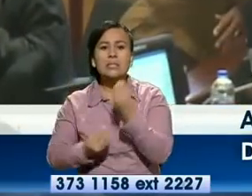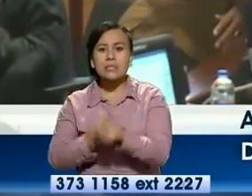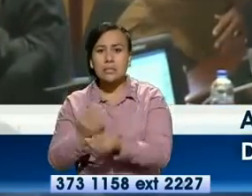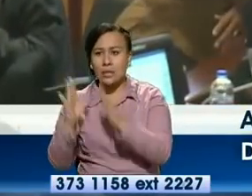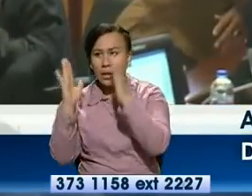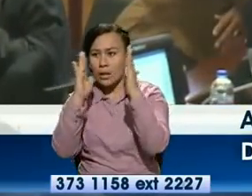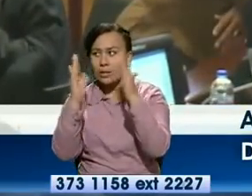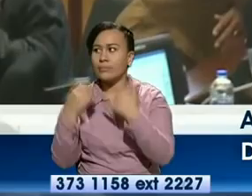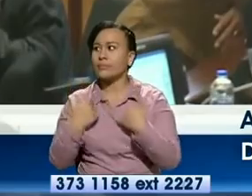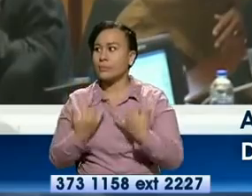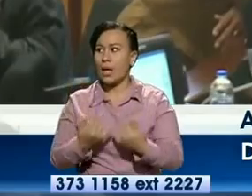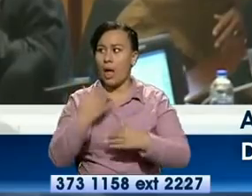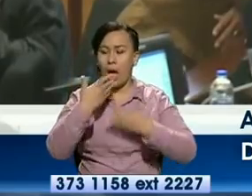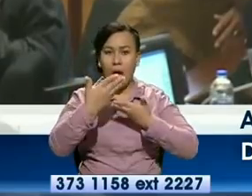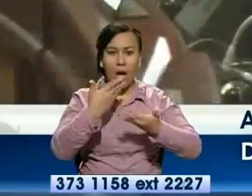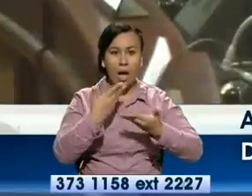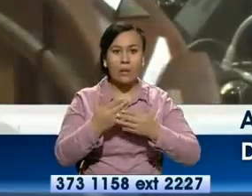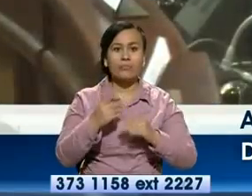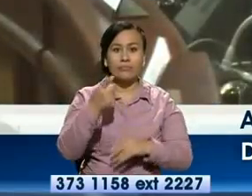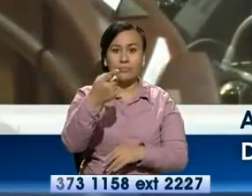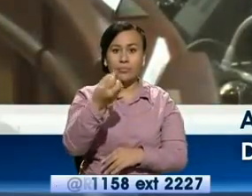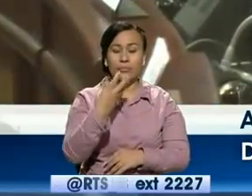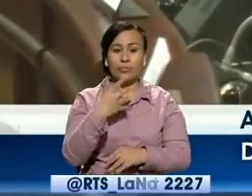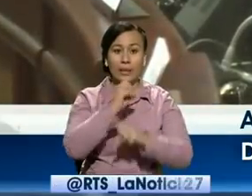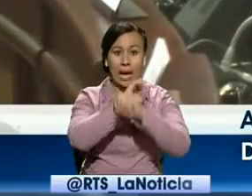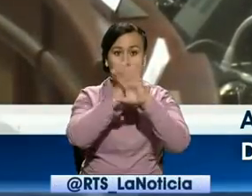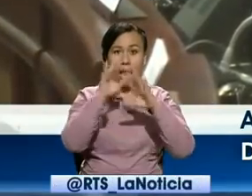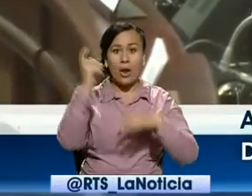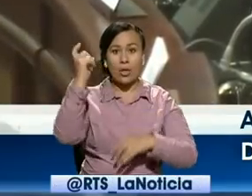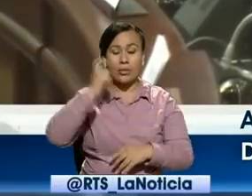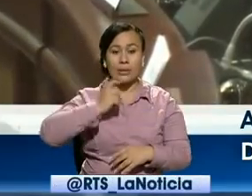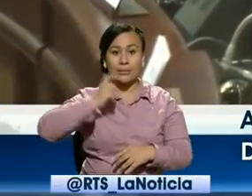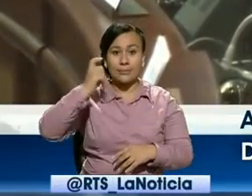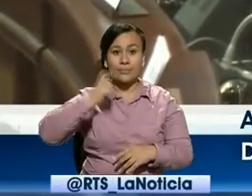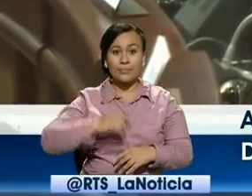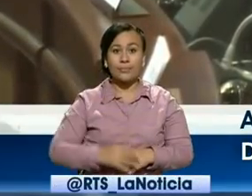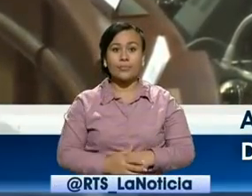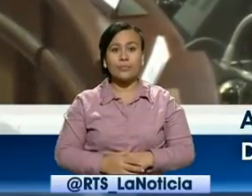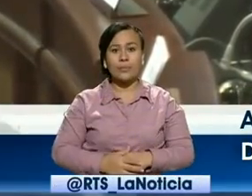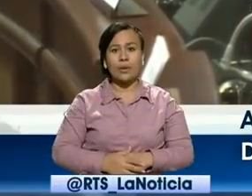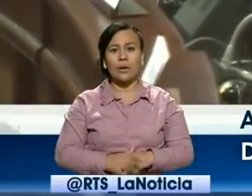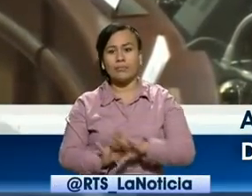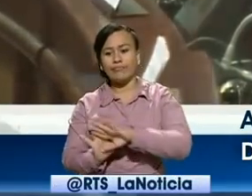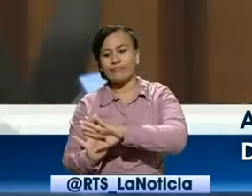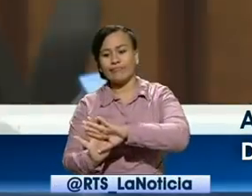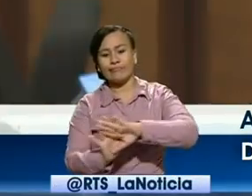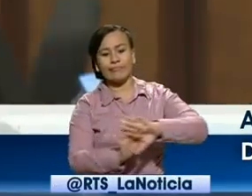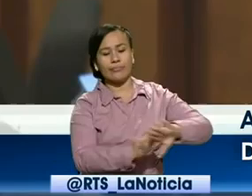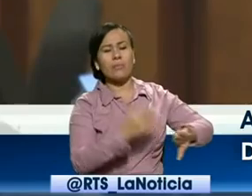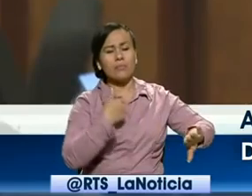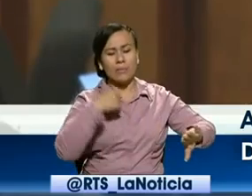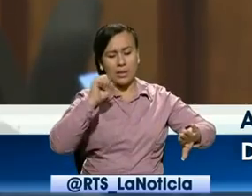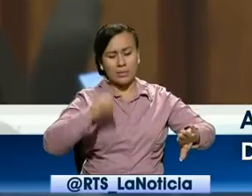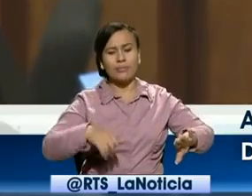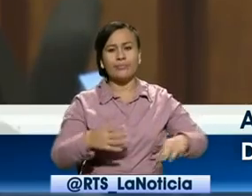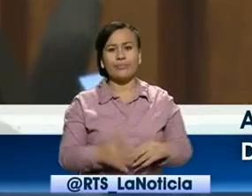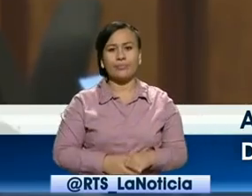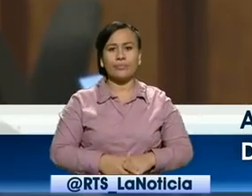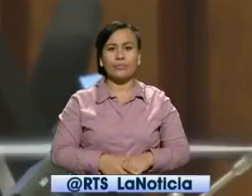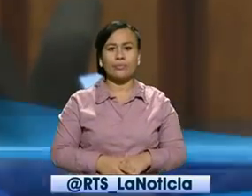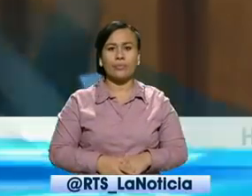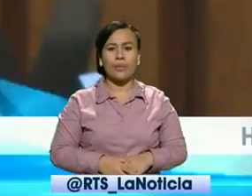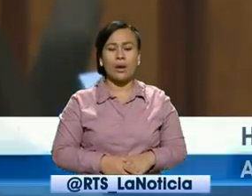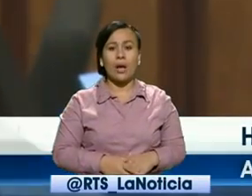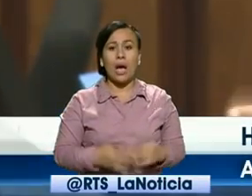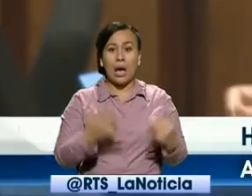abrió en el Pleno. Desde la oposición se dejaba en claro que era necesario darle un espaldarazo al Consejo. Que las actuaciones del